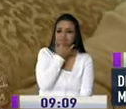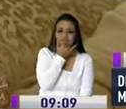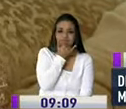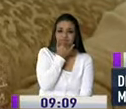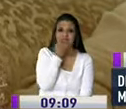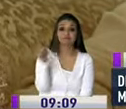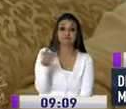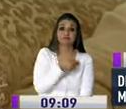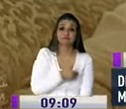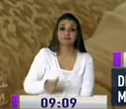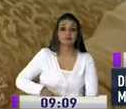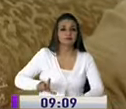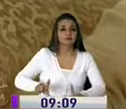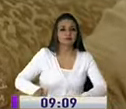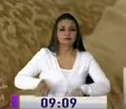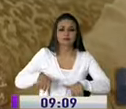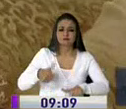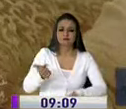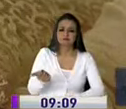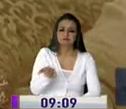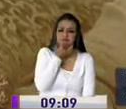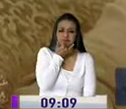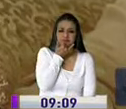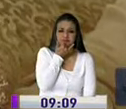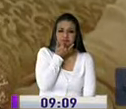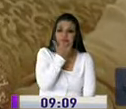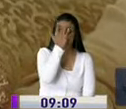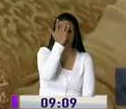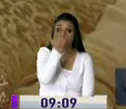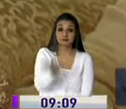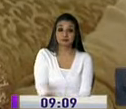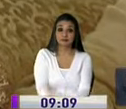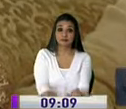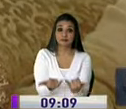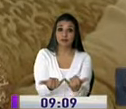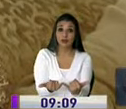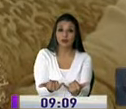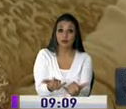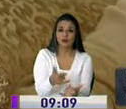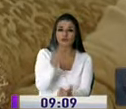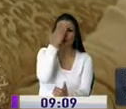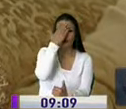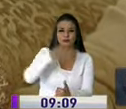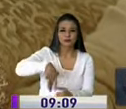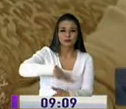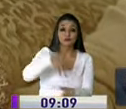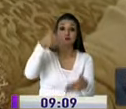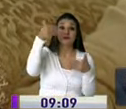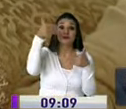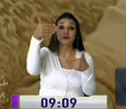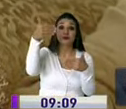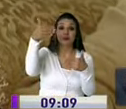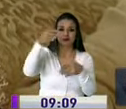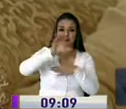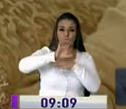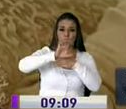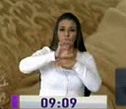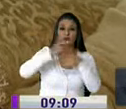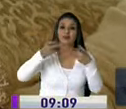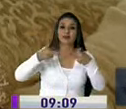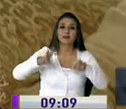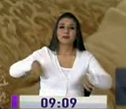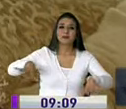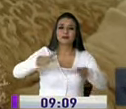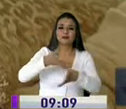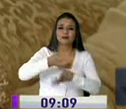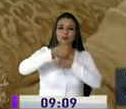enorme, enorme. Porque en este momento, y dado el contexto político y de seguridad que vive el